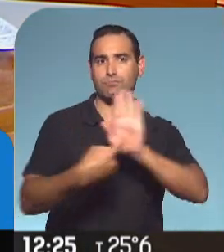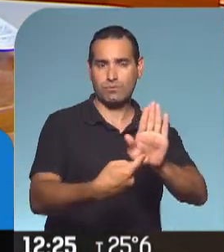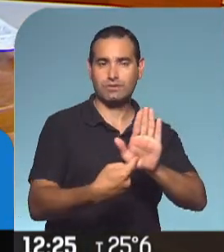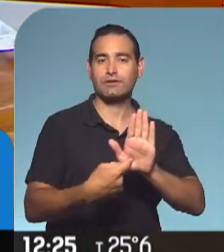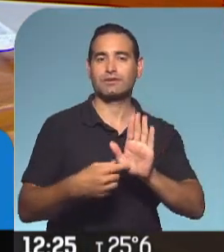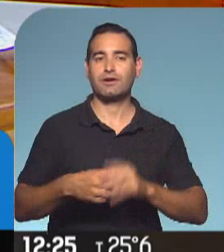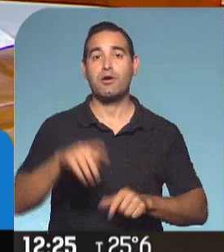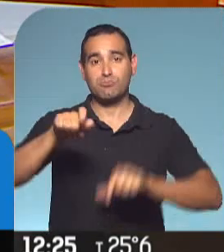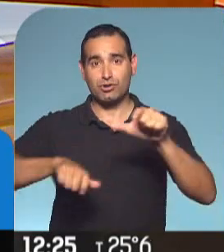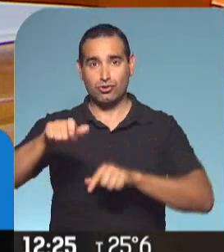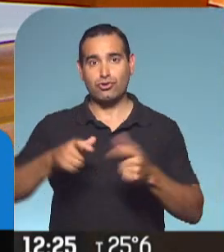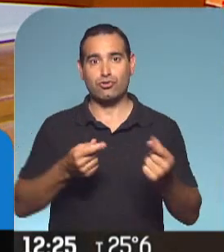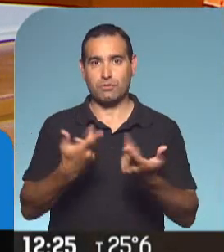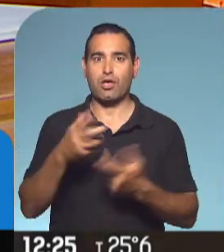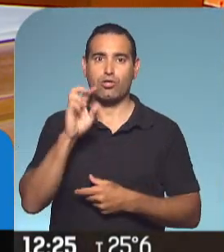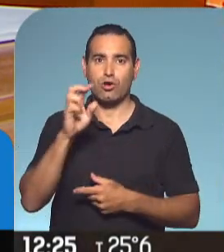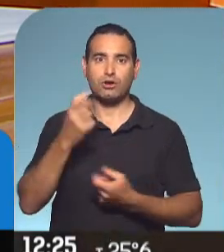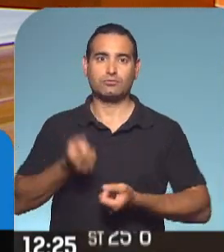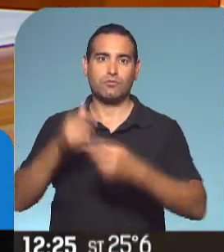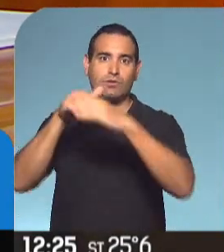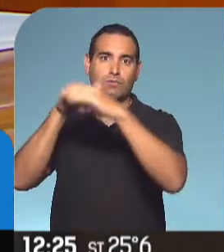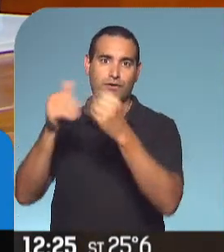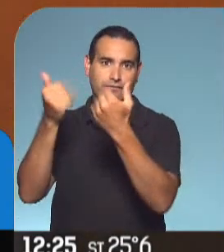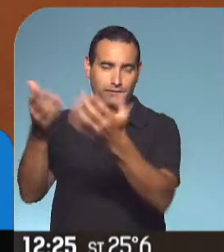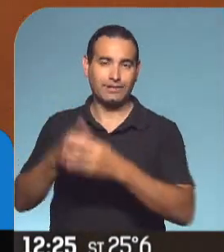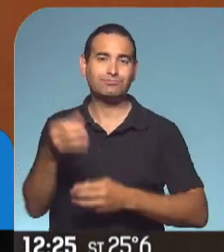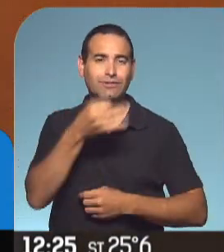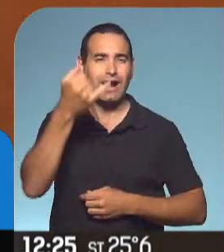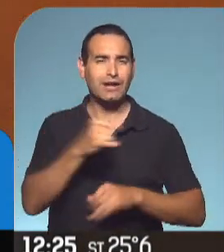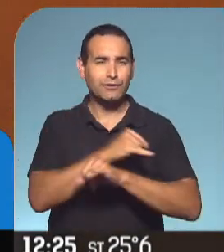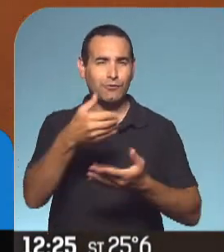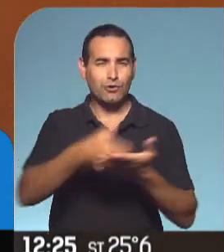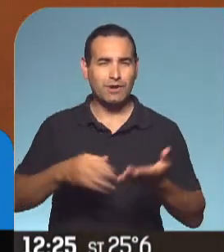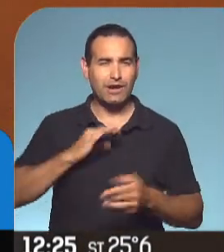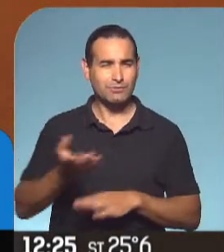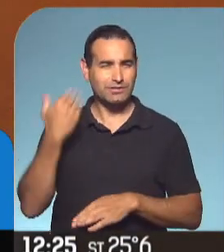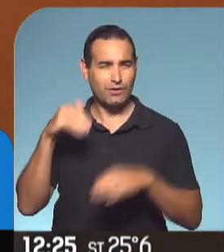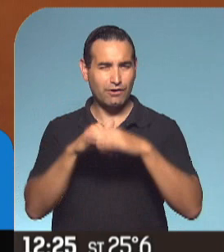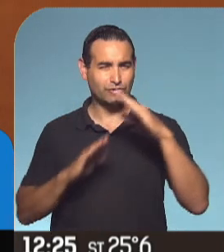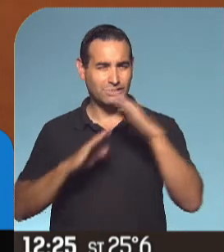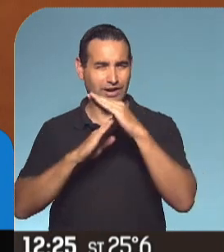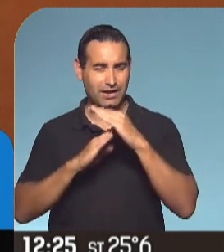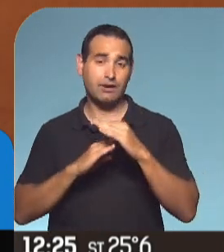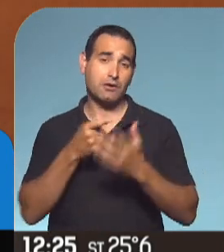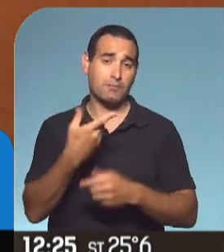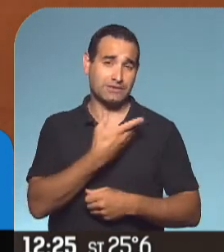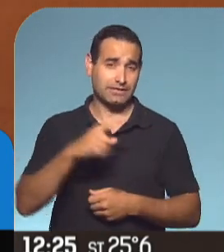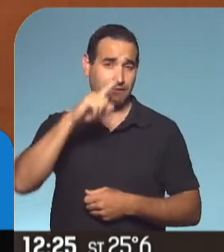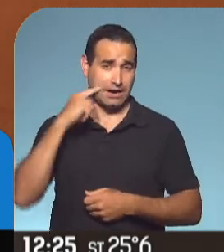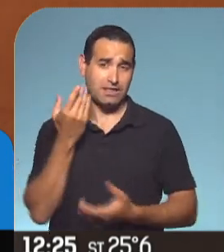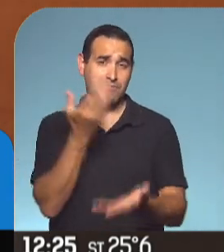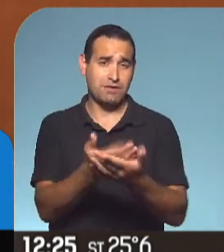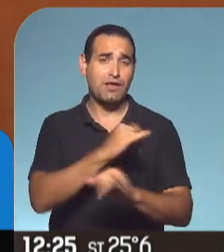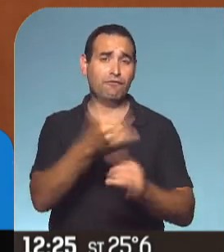200 dólares. bueno, Estamos hablando acordate, de la fuga de capitales. claro, acordate que hubo un informe del año pasado del Banco Central que lo pidió el presidente Alberto